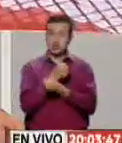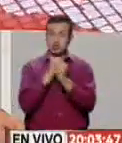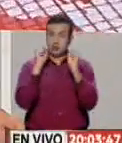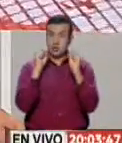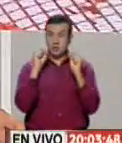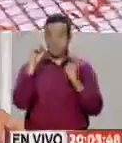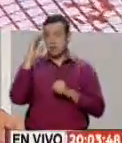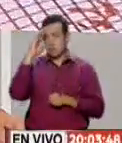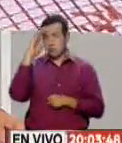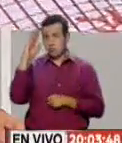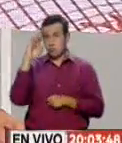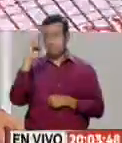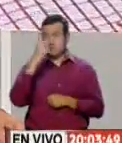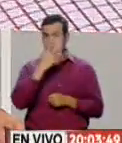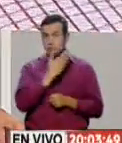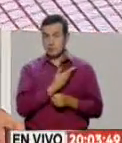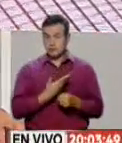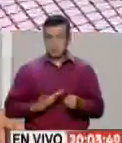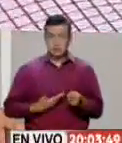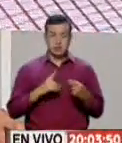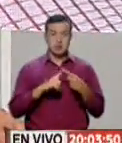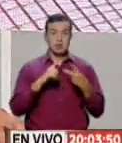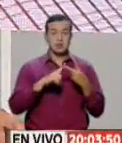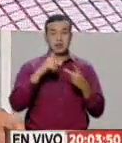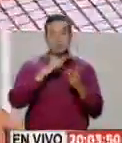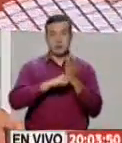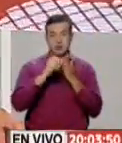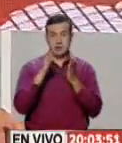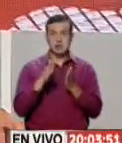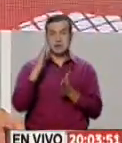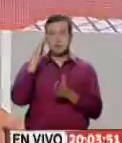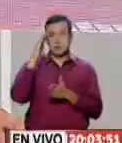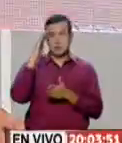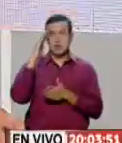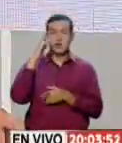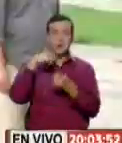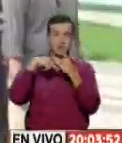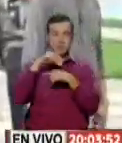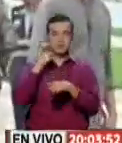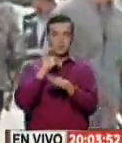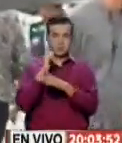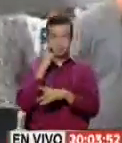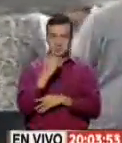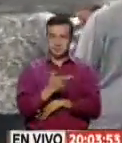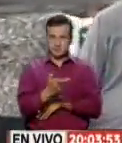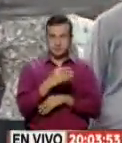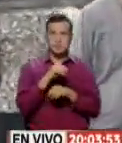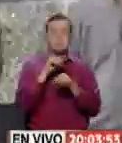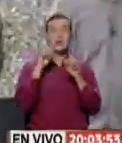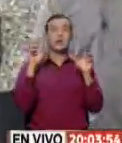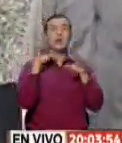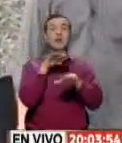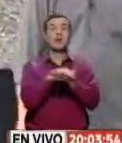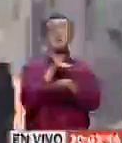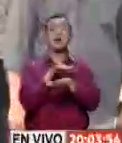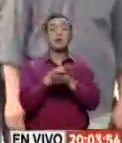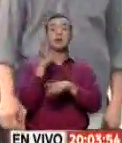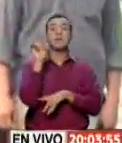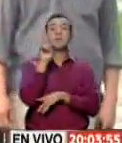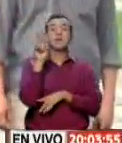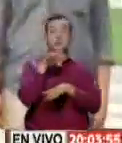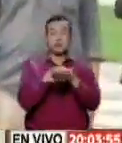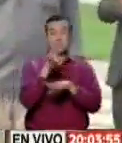María Paula Romo, regresaron al país en un vuelo de la Fuerza Aérea Ecuatoriana. En horas de la tarde de este